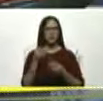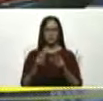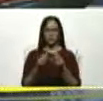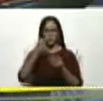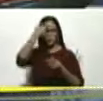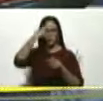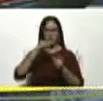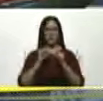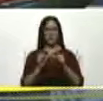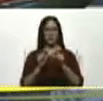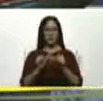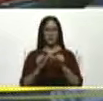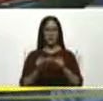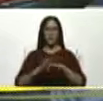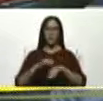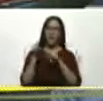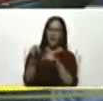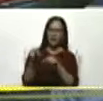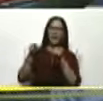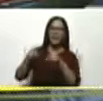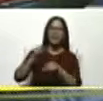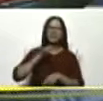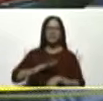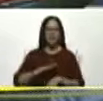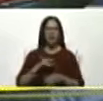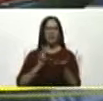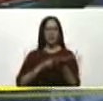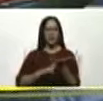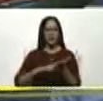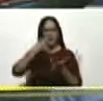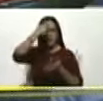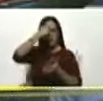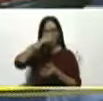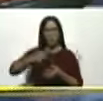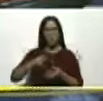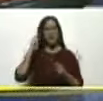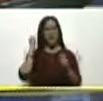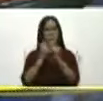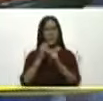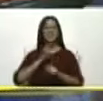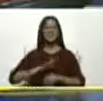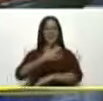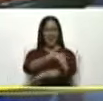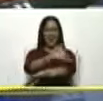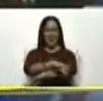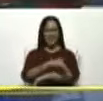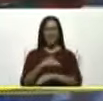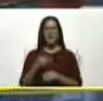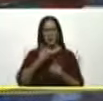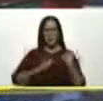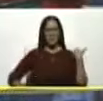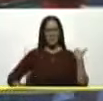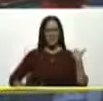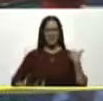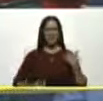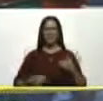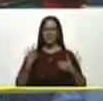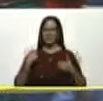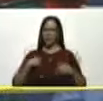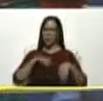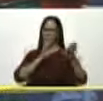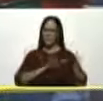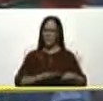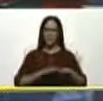porque ahí está la verdad está en el pueblo, la esperanza está en la calle. Y por eso, presidente, cuente con nosotros, cuente